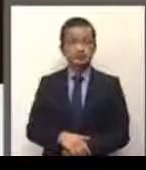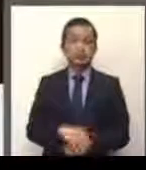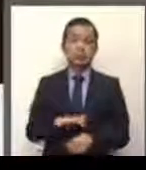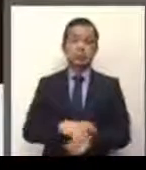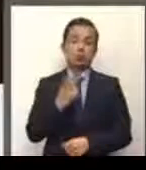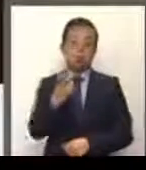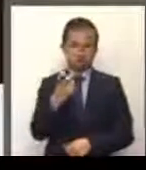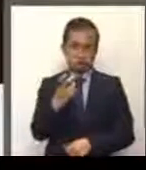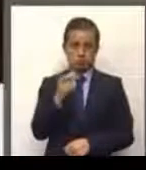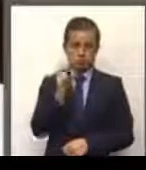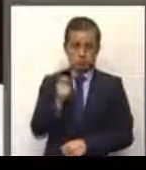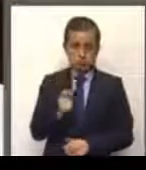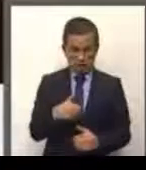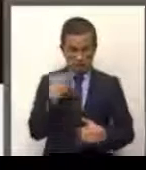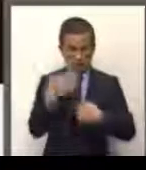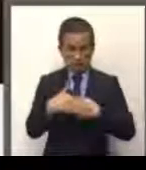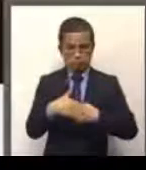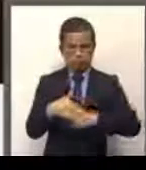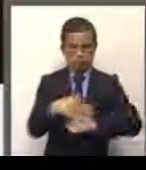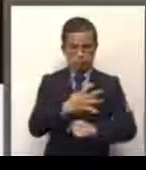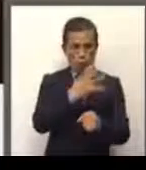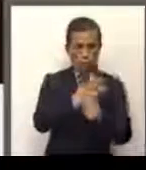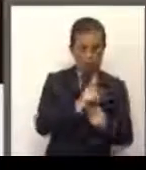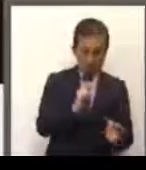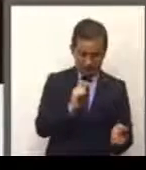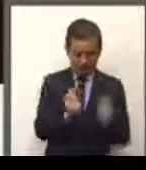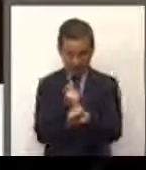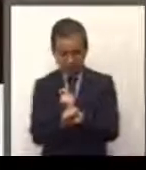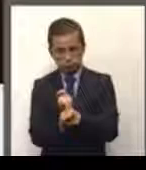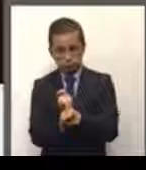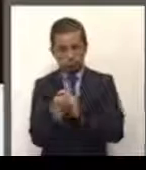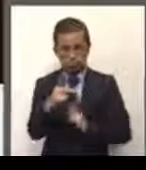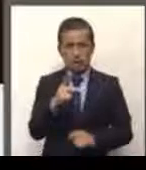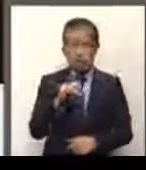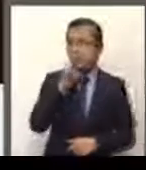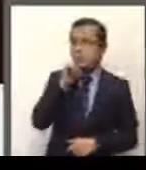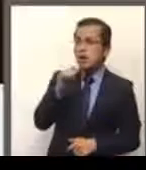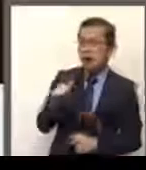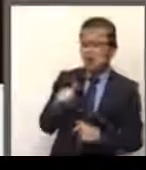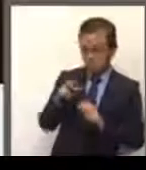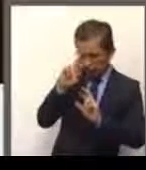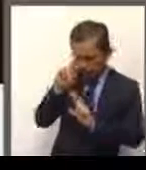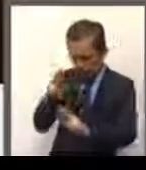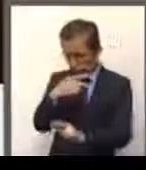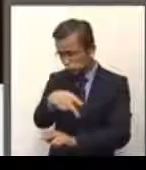habrá cuarta transformación sin el reconocimiento pleno de los derechos de los